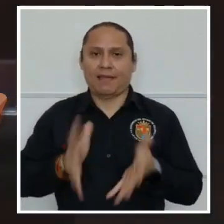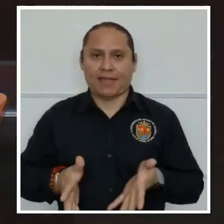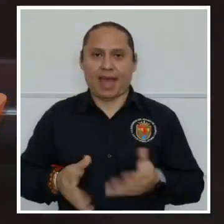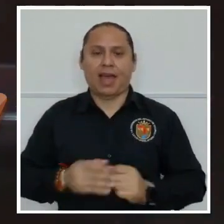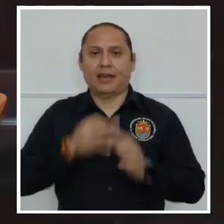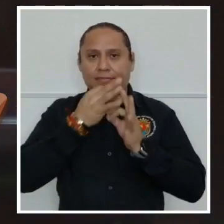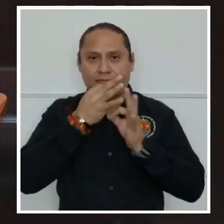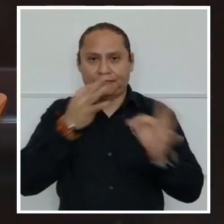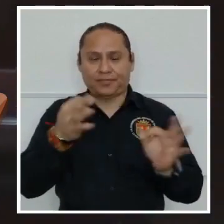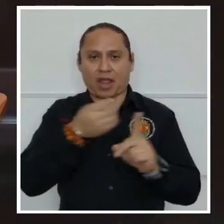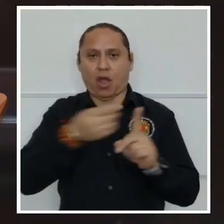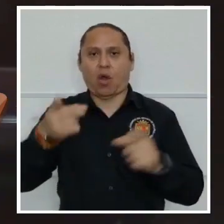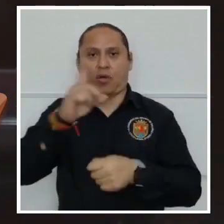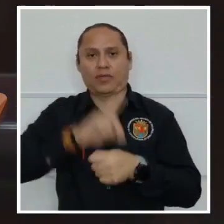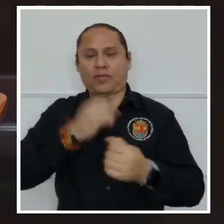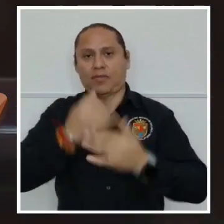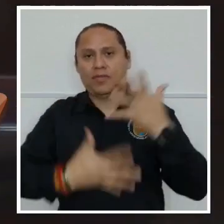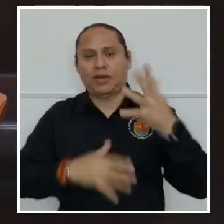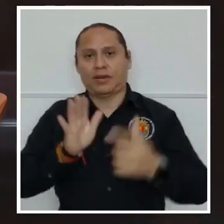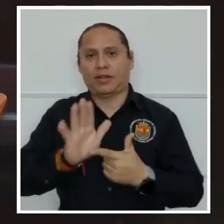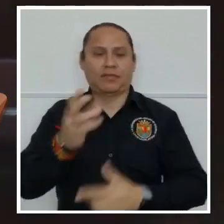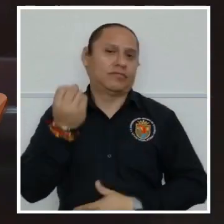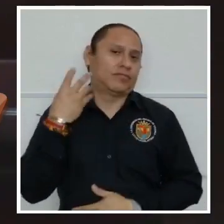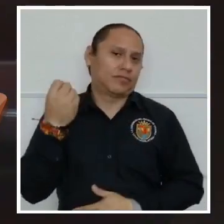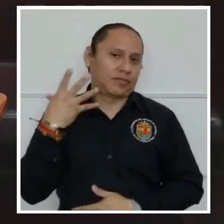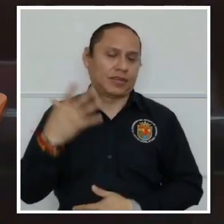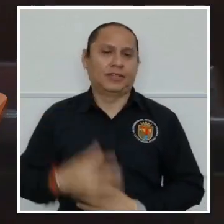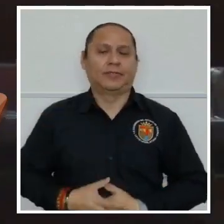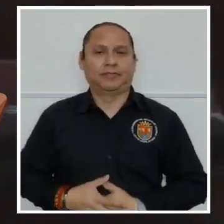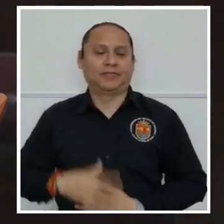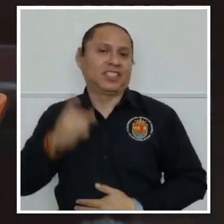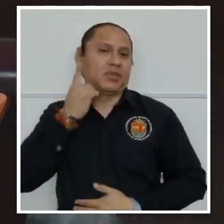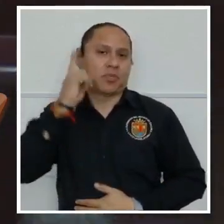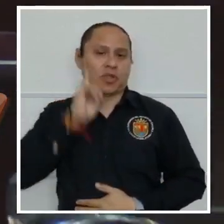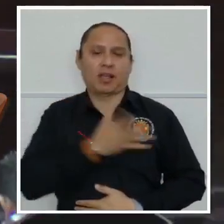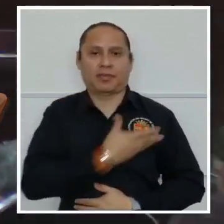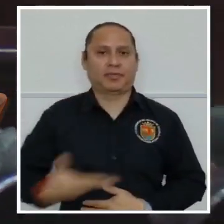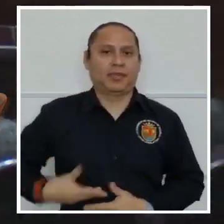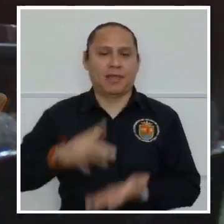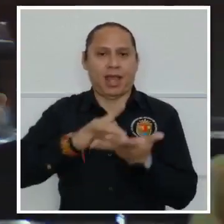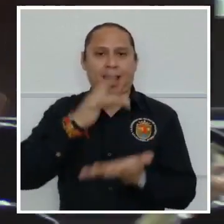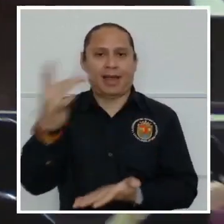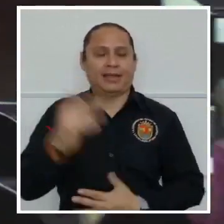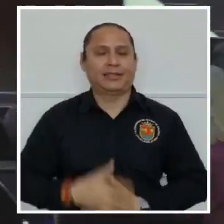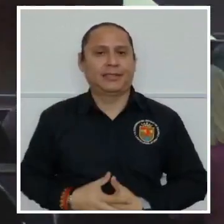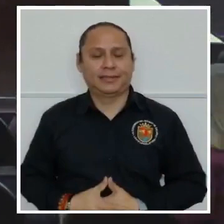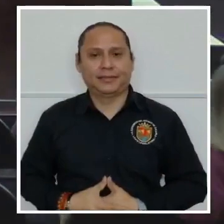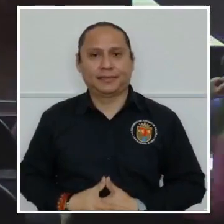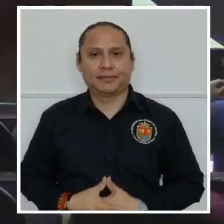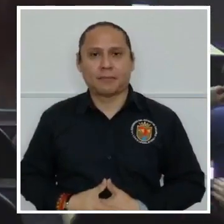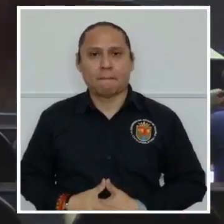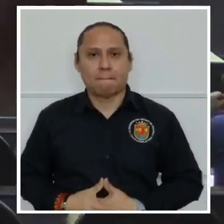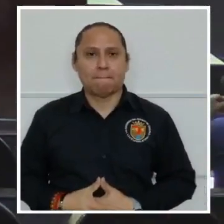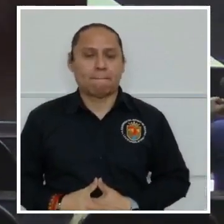dado a conocer el orden del día de la presente sesión, diputada presidenta. Gracias, diputada secretaria.